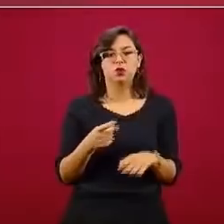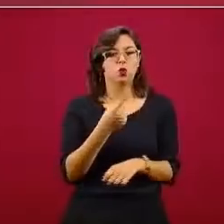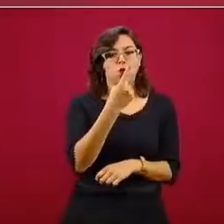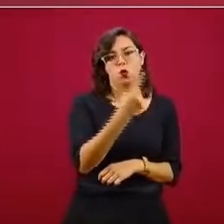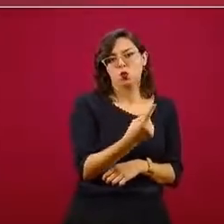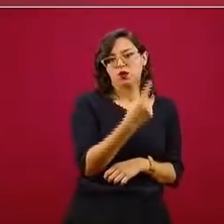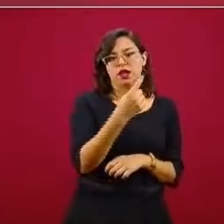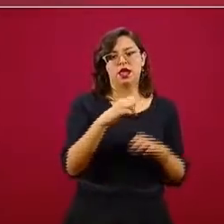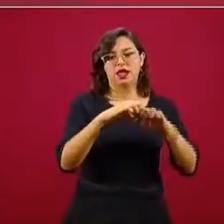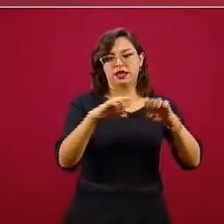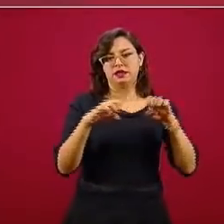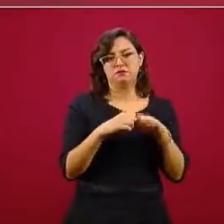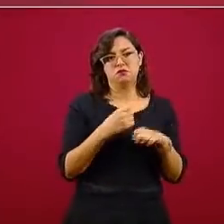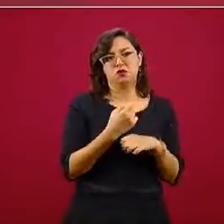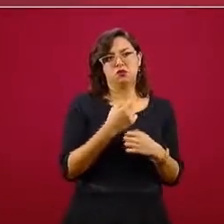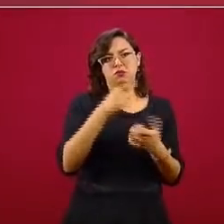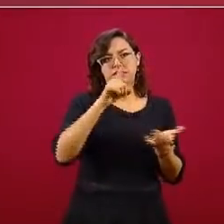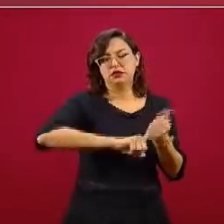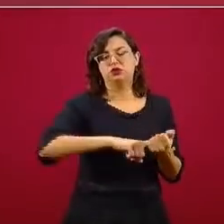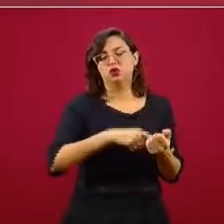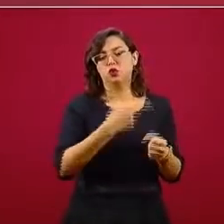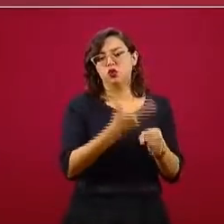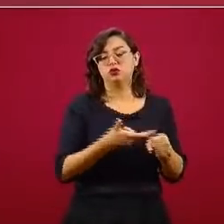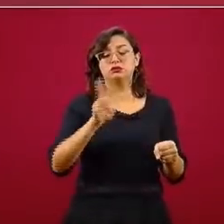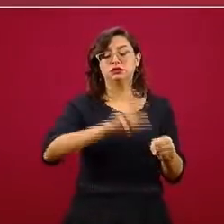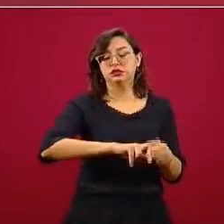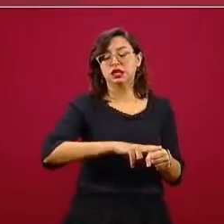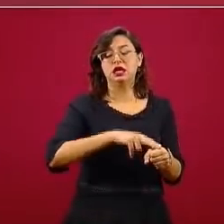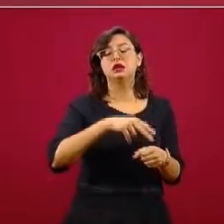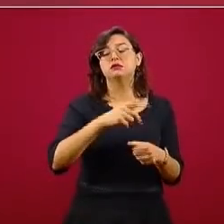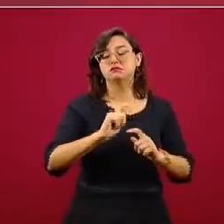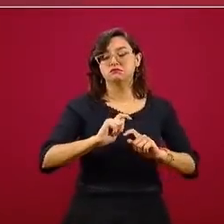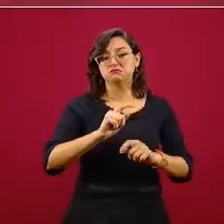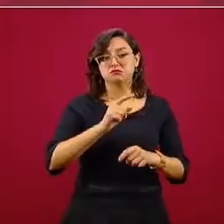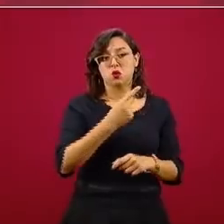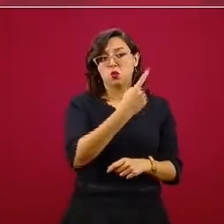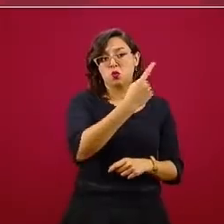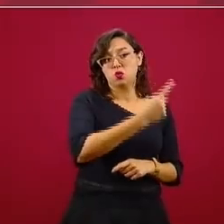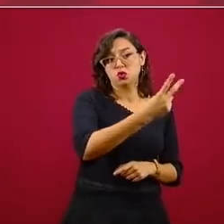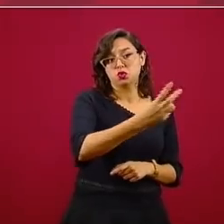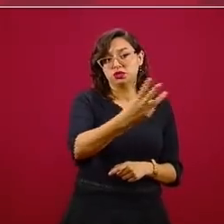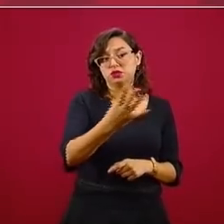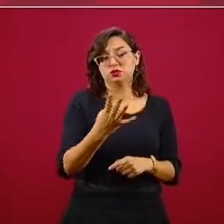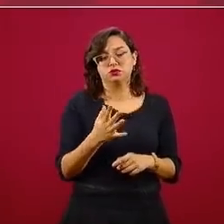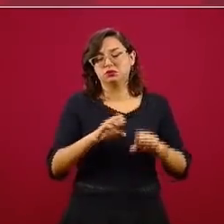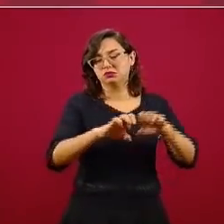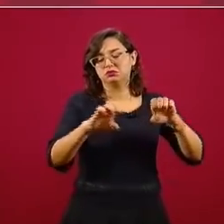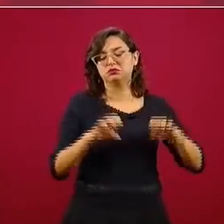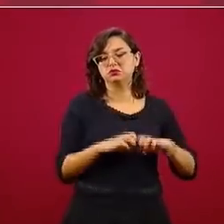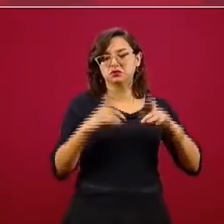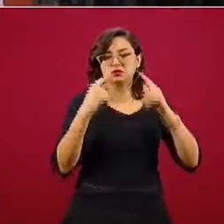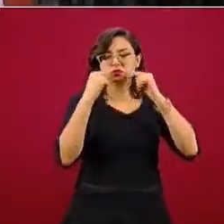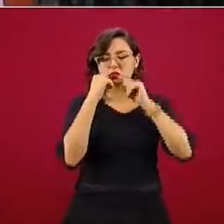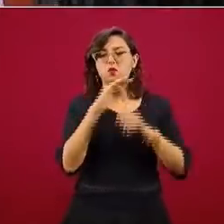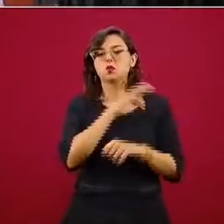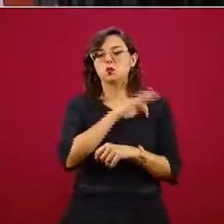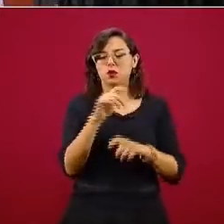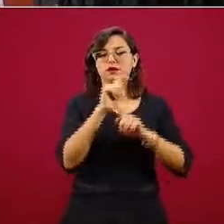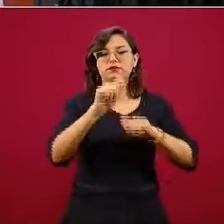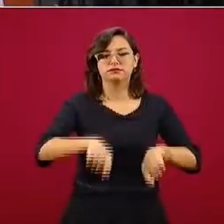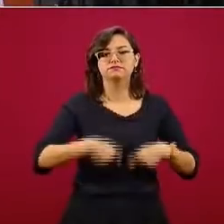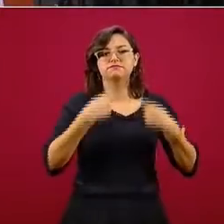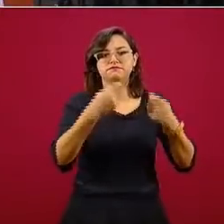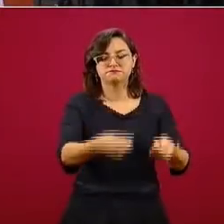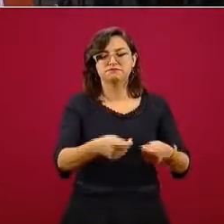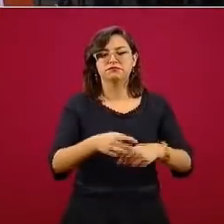más equipos en un mismo hospital y que será ahí instalada de alguna manera. Lo que